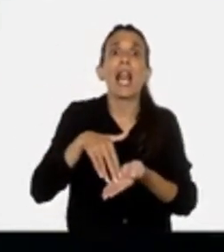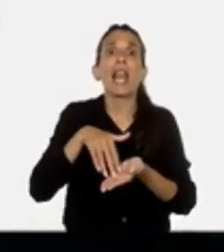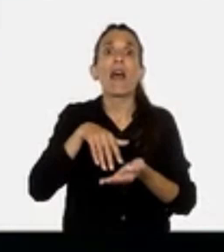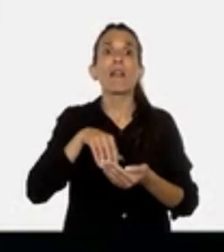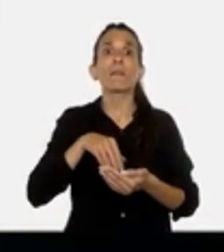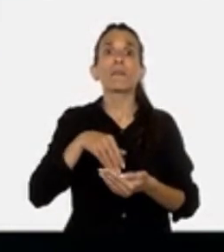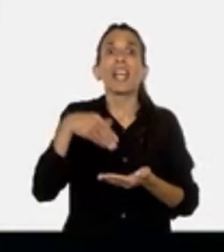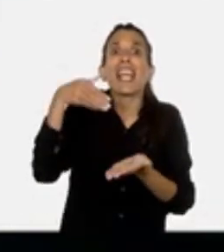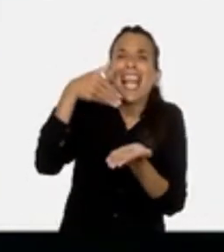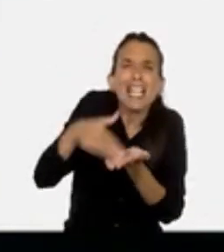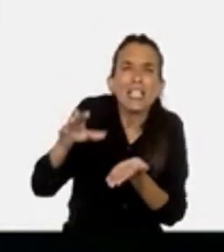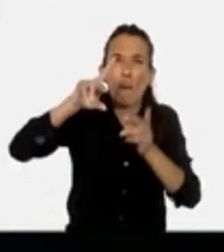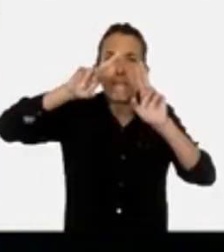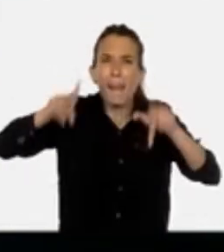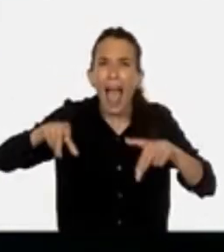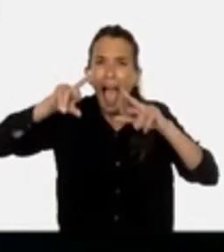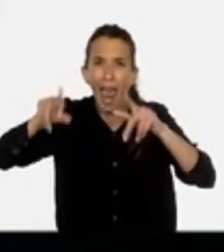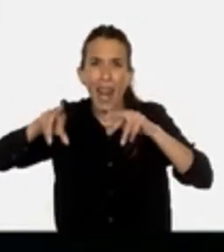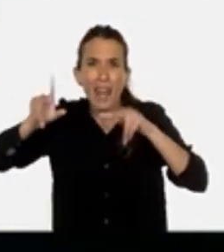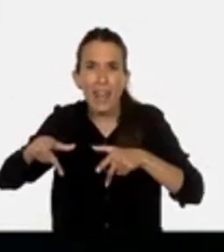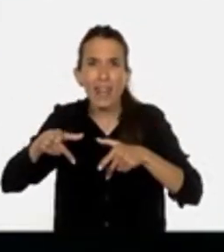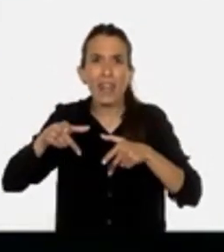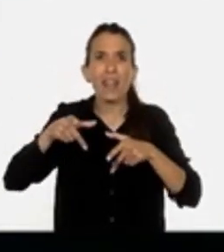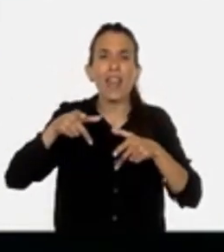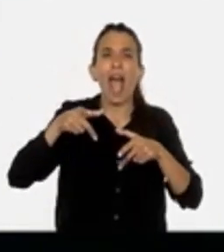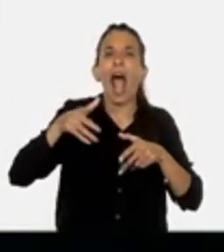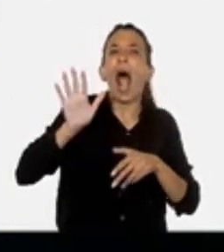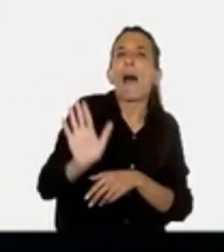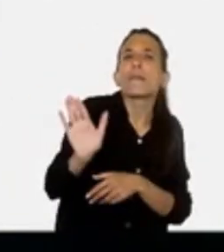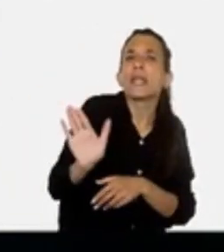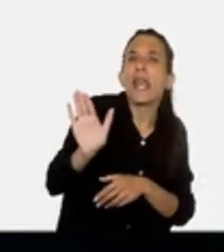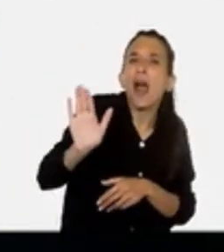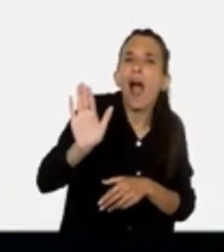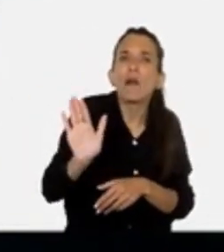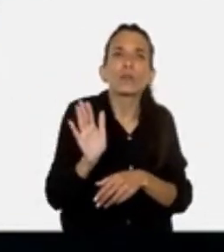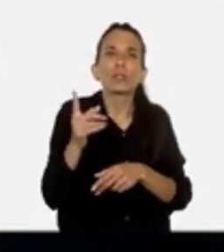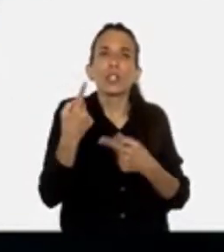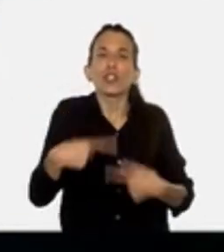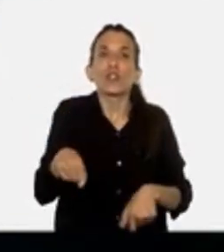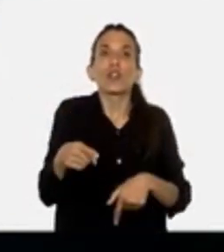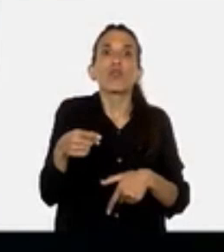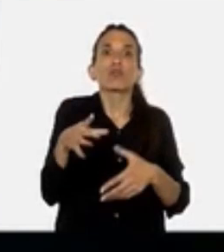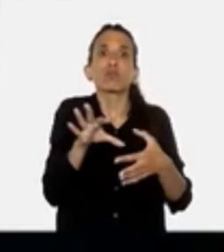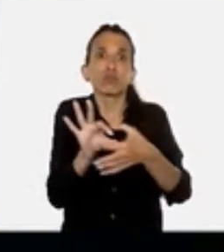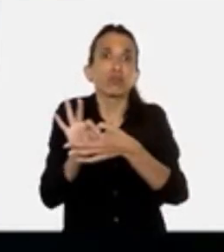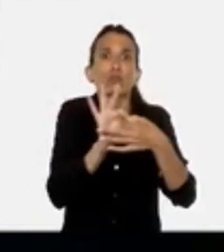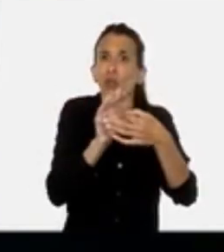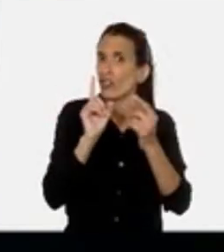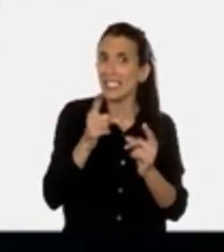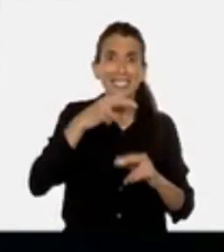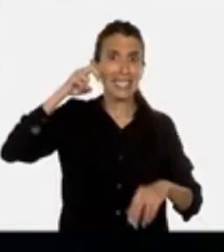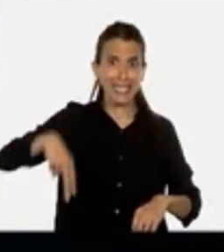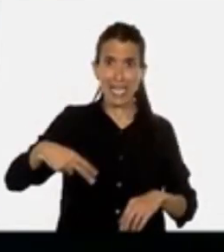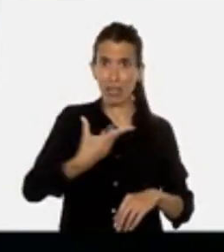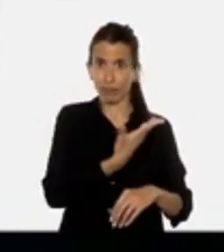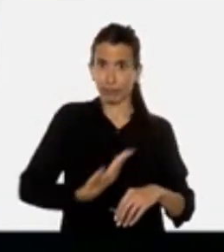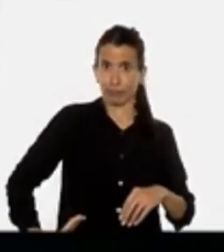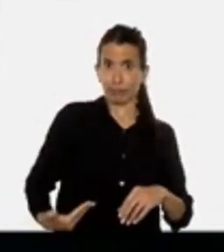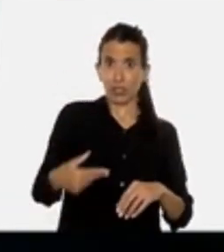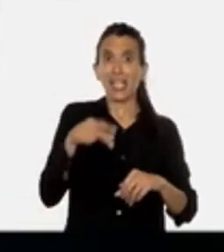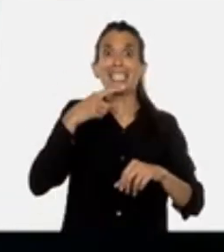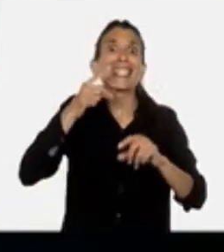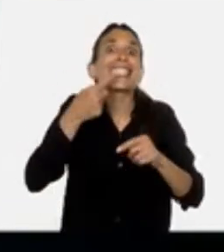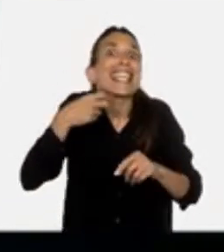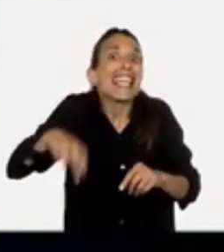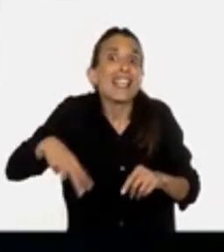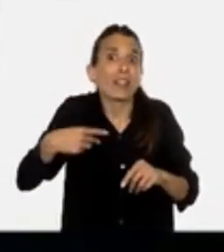estos planes estas amenazas de contrarreforma pero en simultáneo sus funcionarios los funcionarios de su gobierno